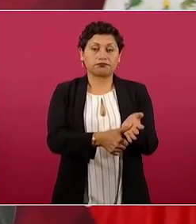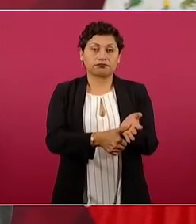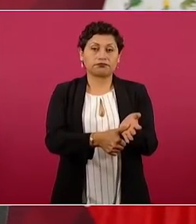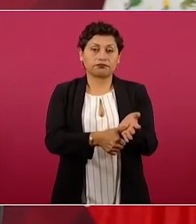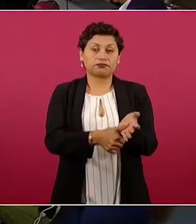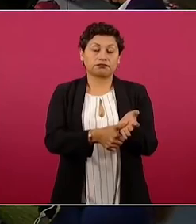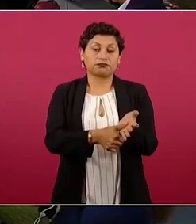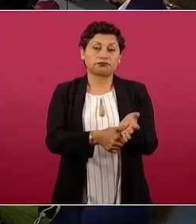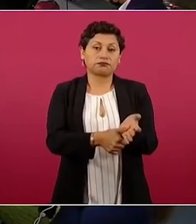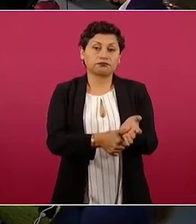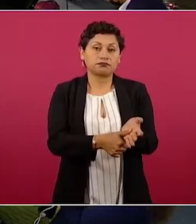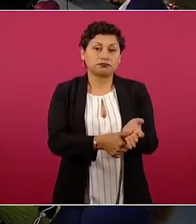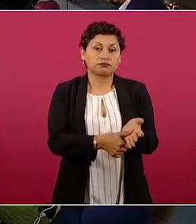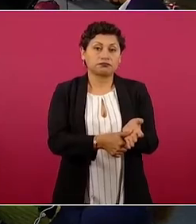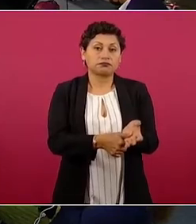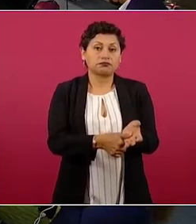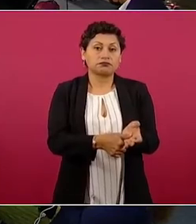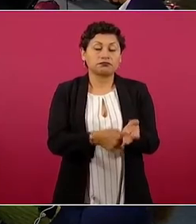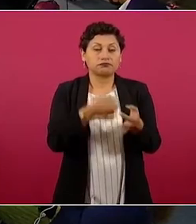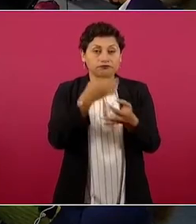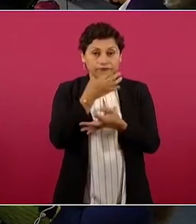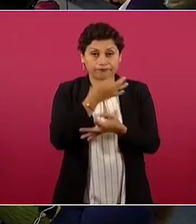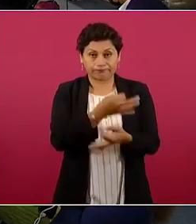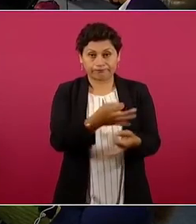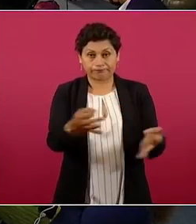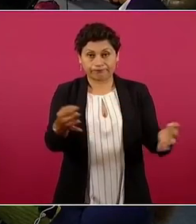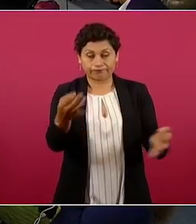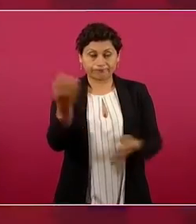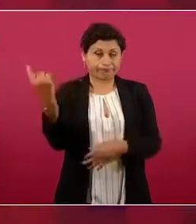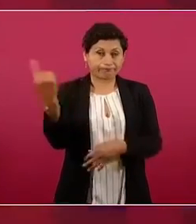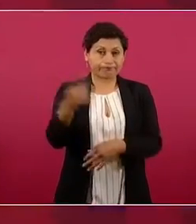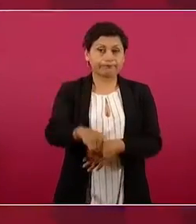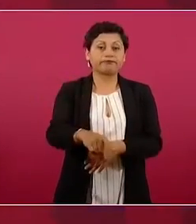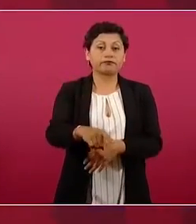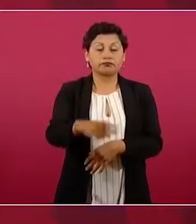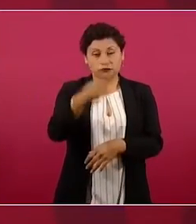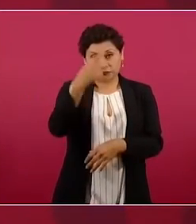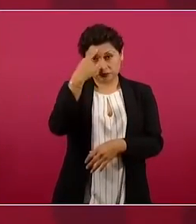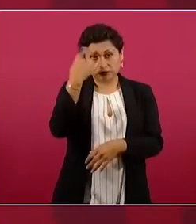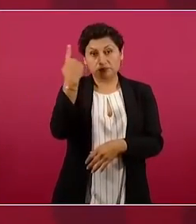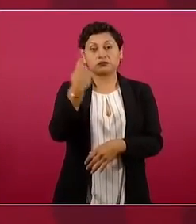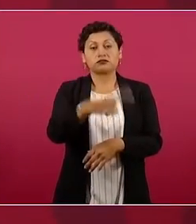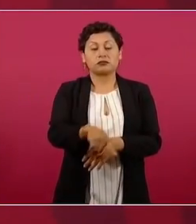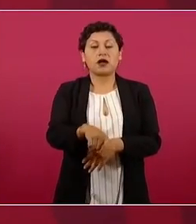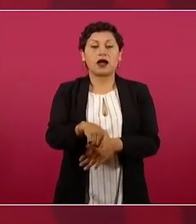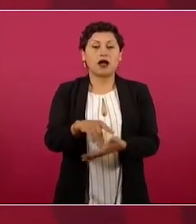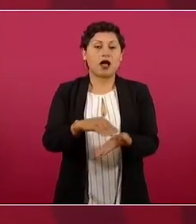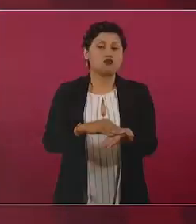pues un decreto de amnistía.